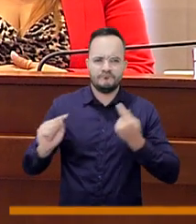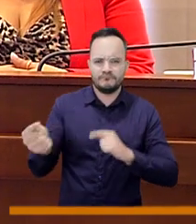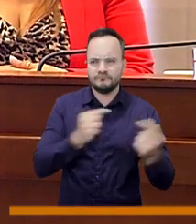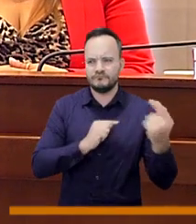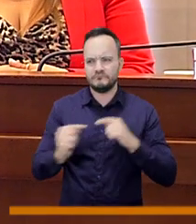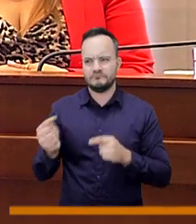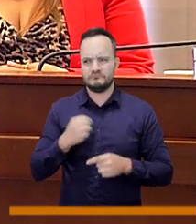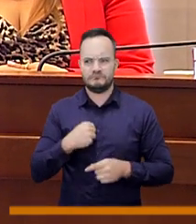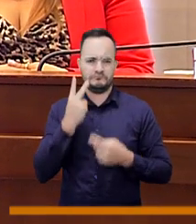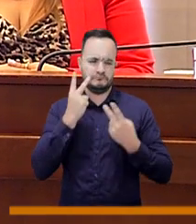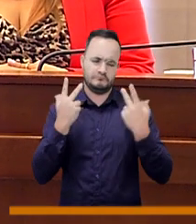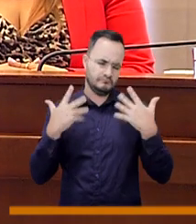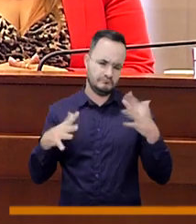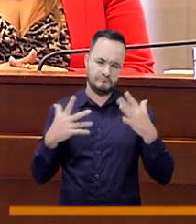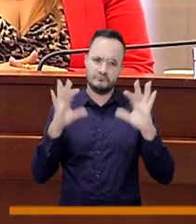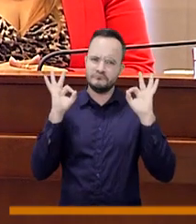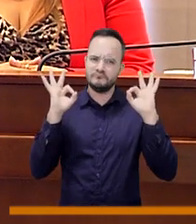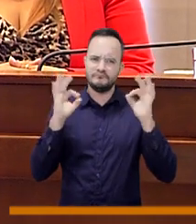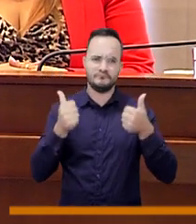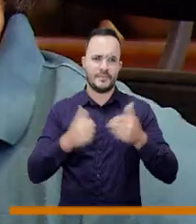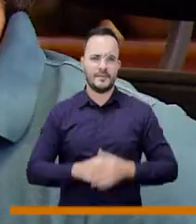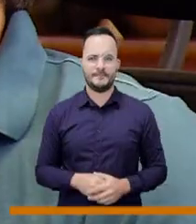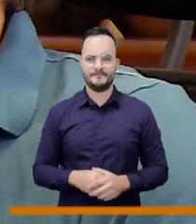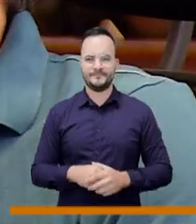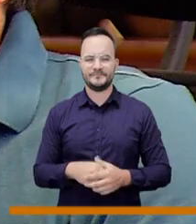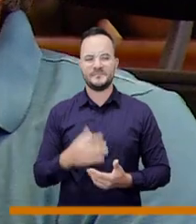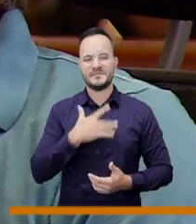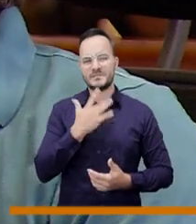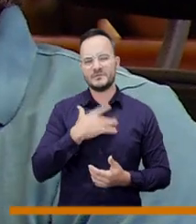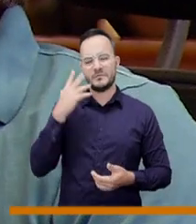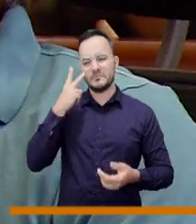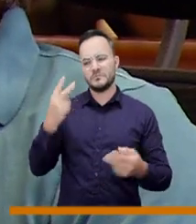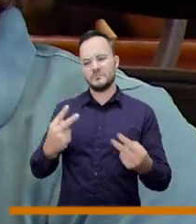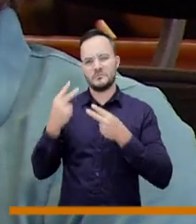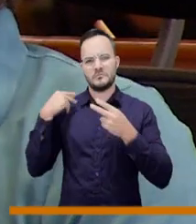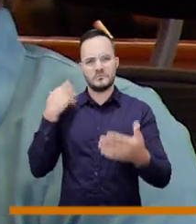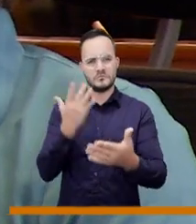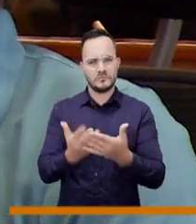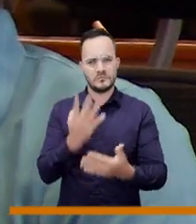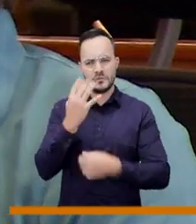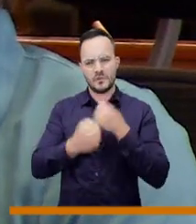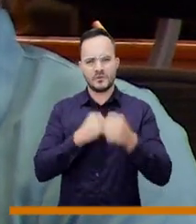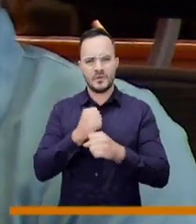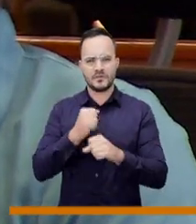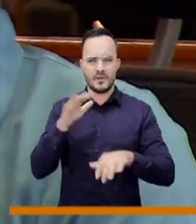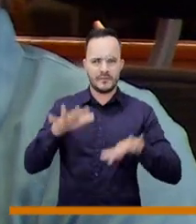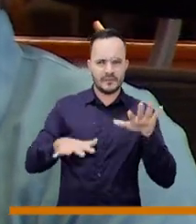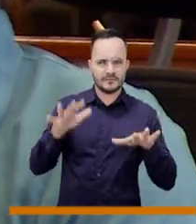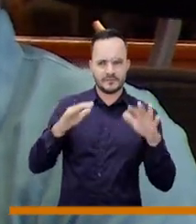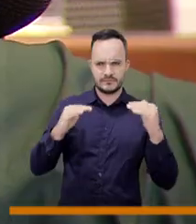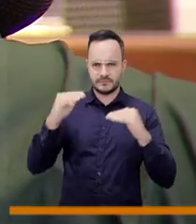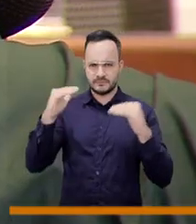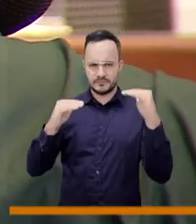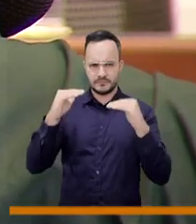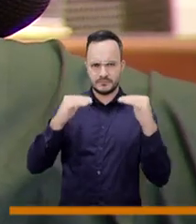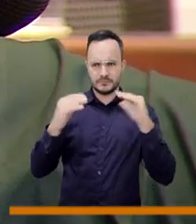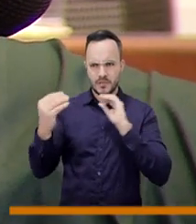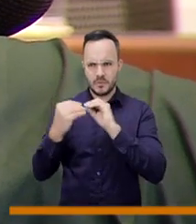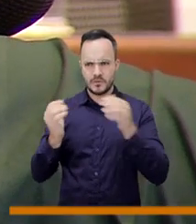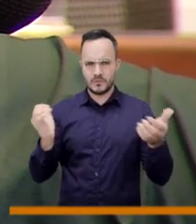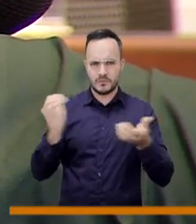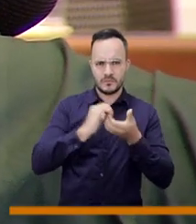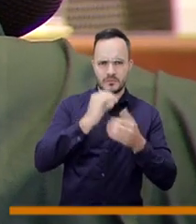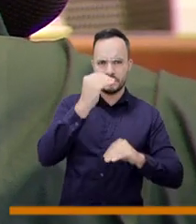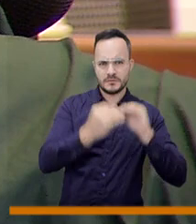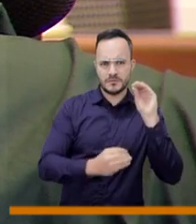haciendo buenos debates. Entonces, el hecho de que eso haya estado muy parejo, muy, muy equilibrado, nutre el